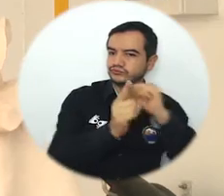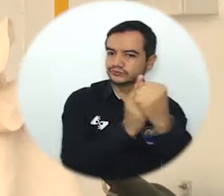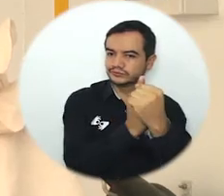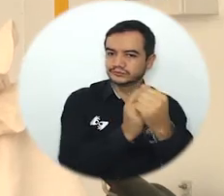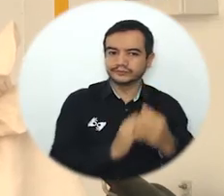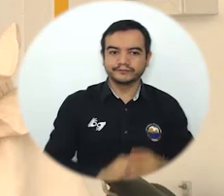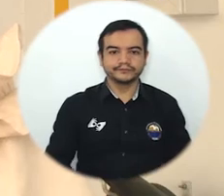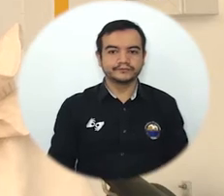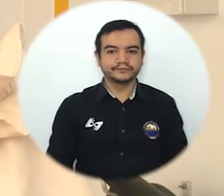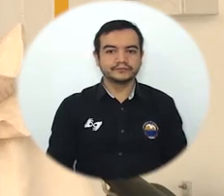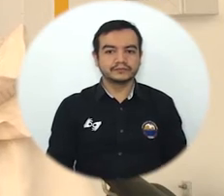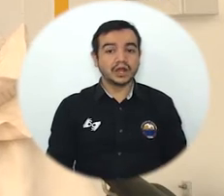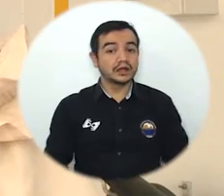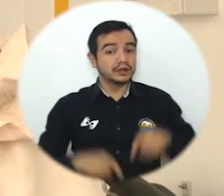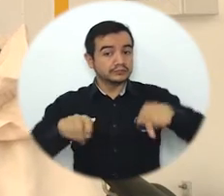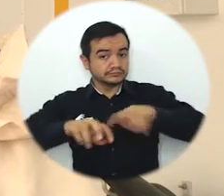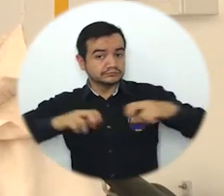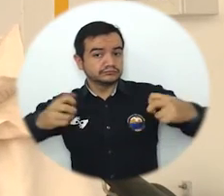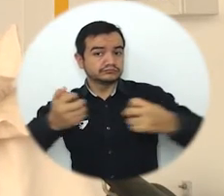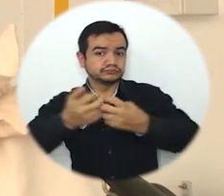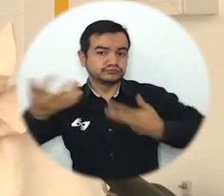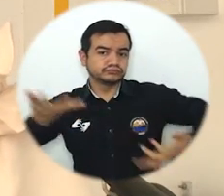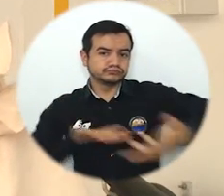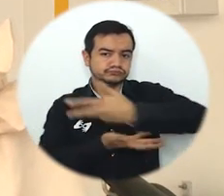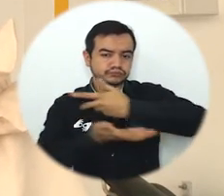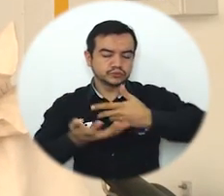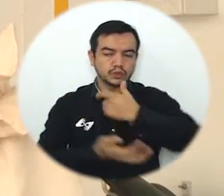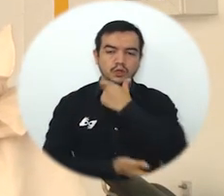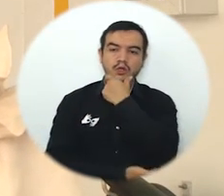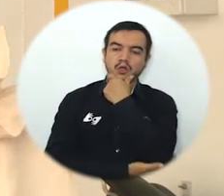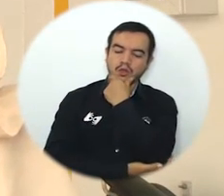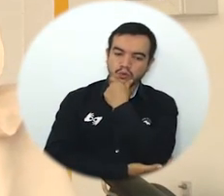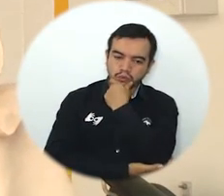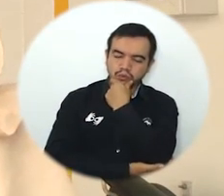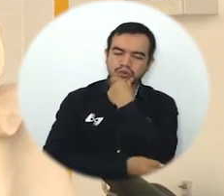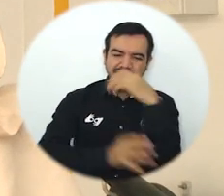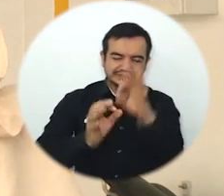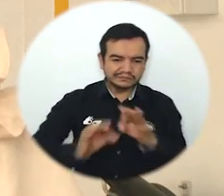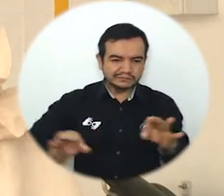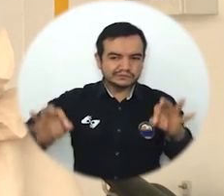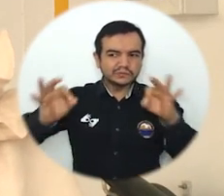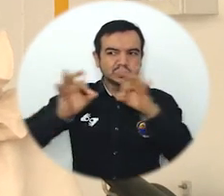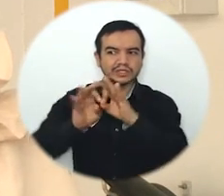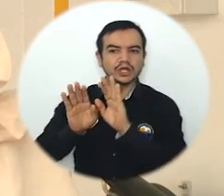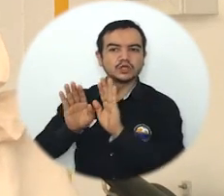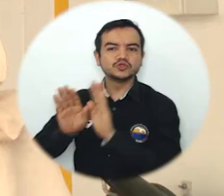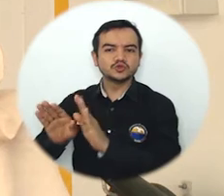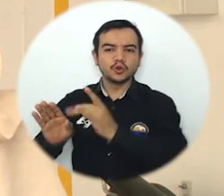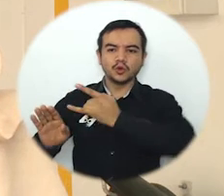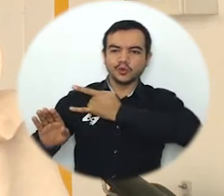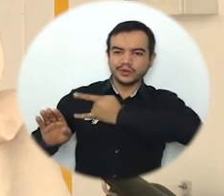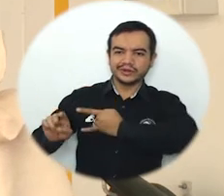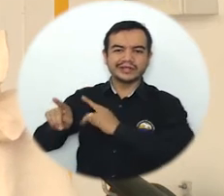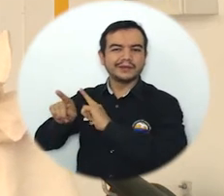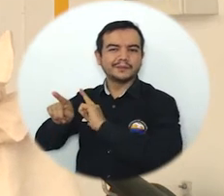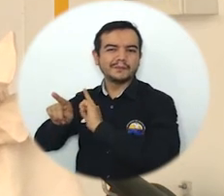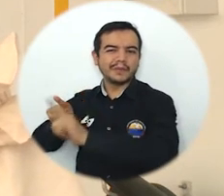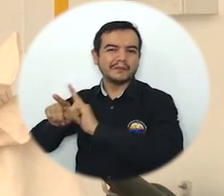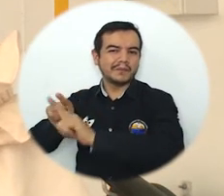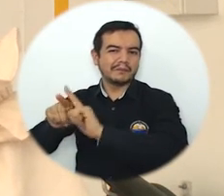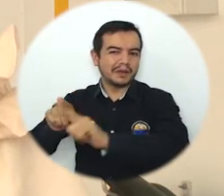territorio. Resaltar con este conversatorio la importancia que tienen los conocimientos y los saberes